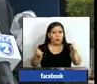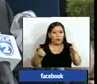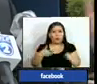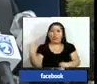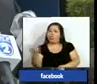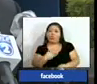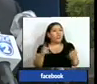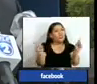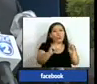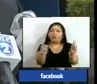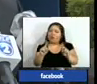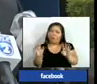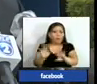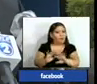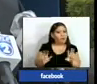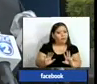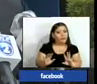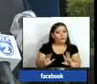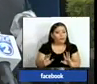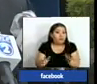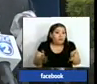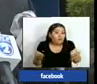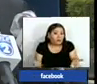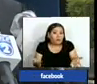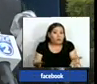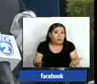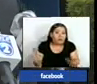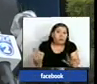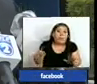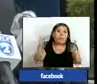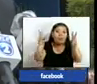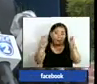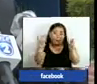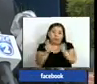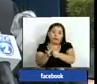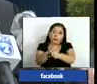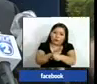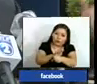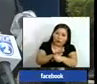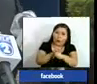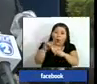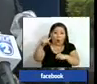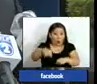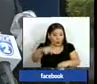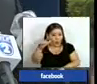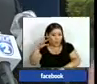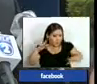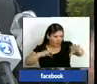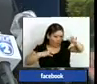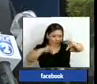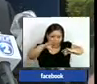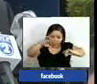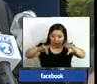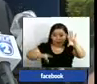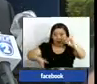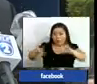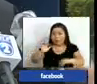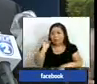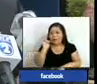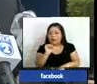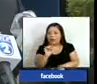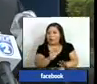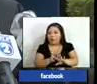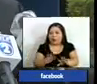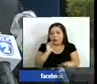nosotros no queramos que circule el transporte público, sino que debido a la pandemia, debido a que hay un alto contagio en este sector, principalmente